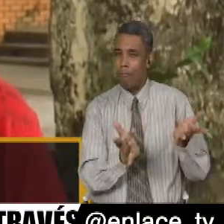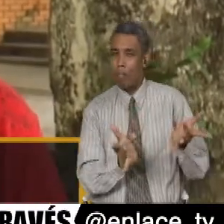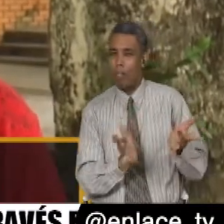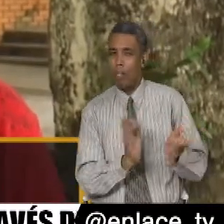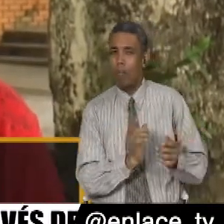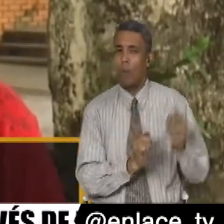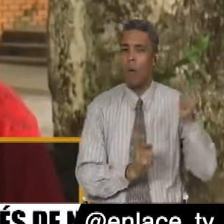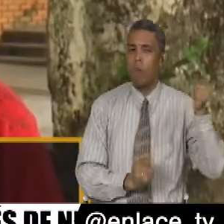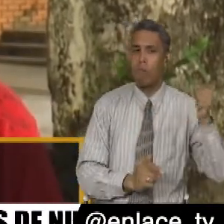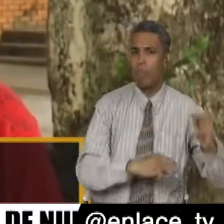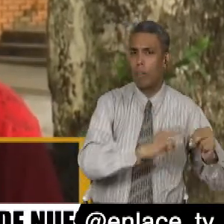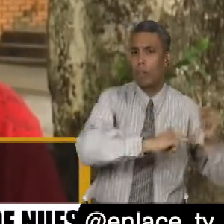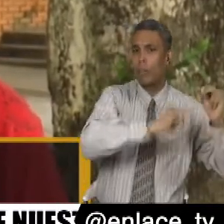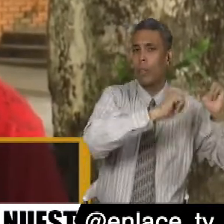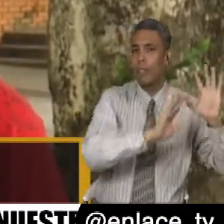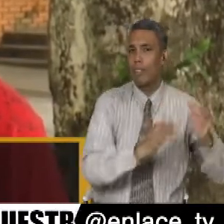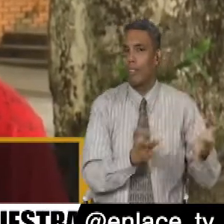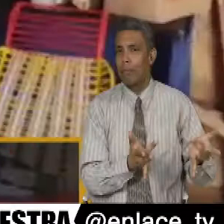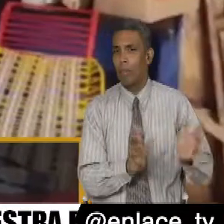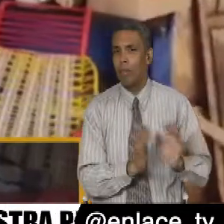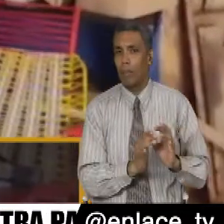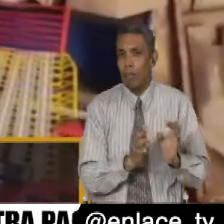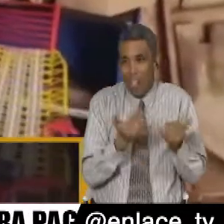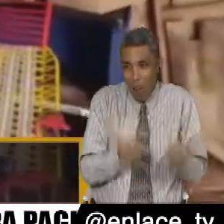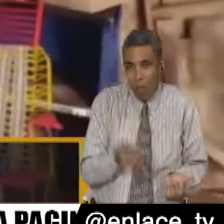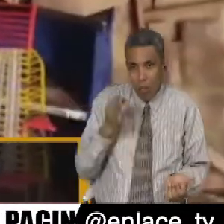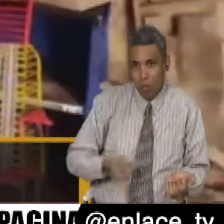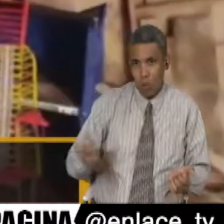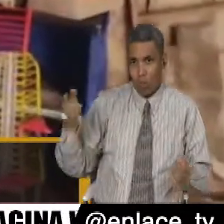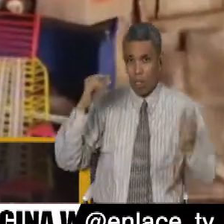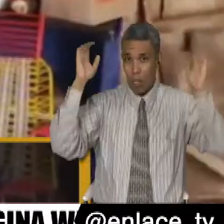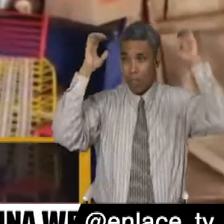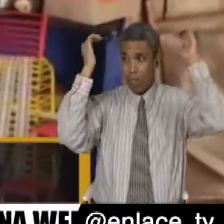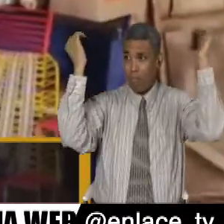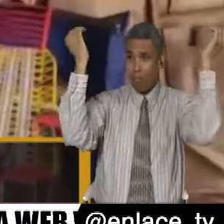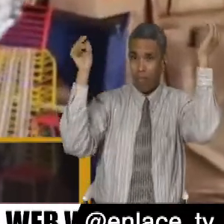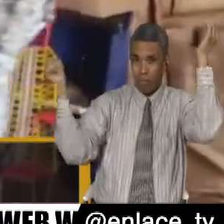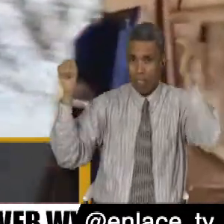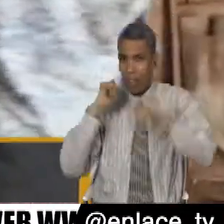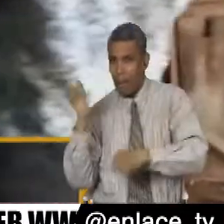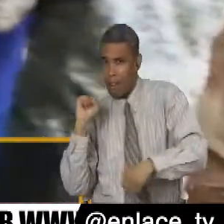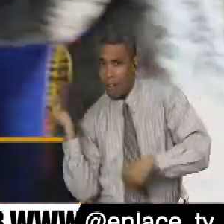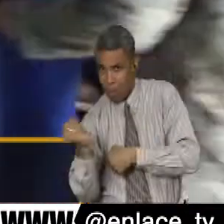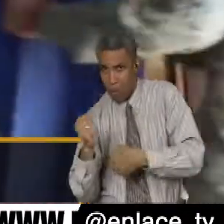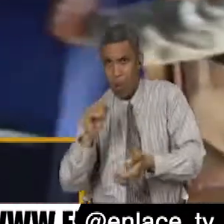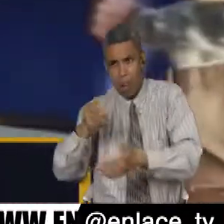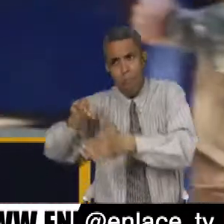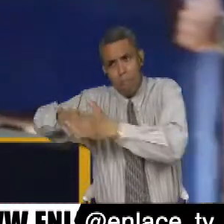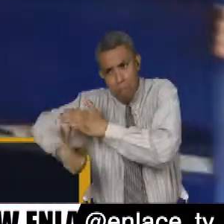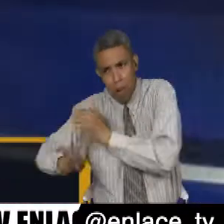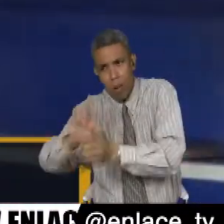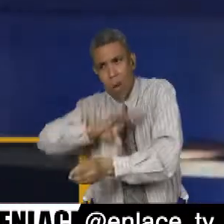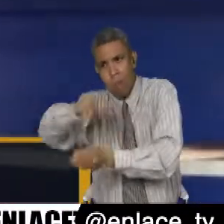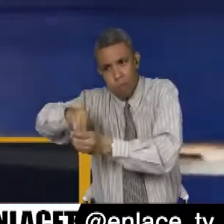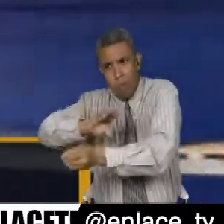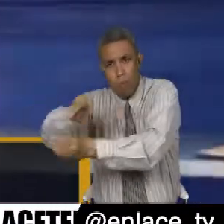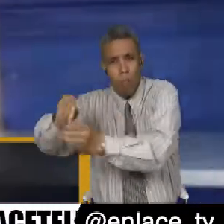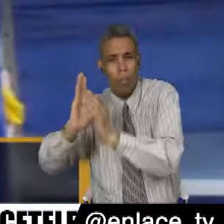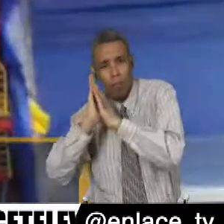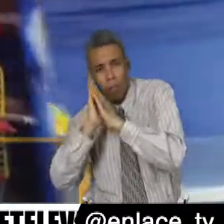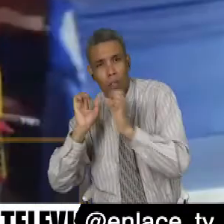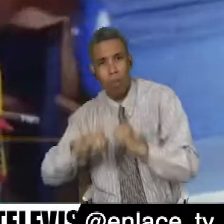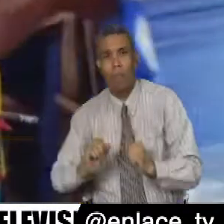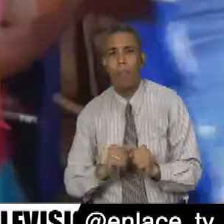estamos revisando por ahora tenemos al estadio de soto así mismo se adelantará un recorrido por parte de las diferentes entidades en las zonas que se encuentran inundadas